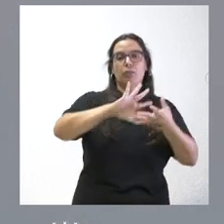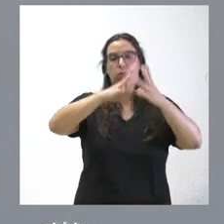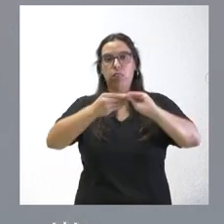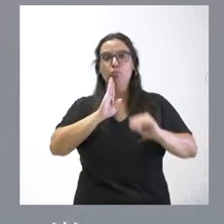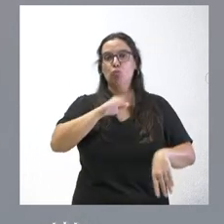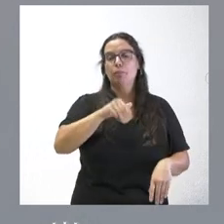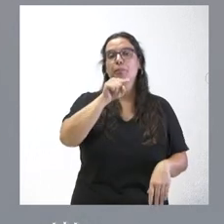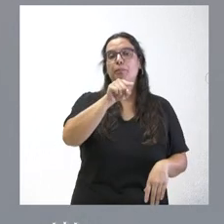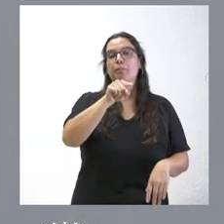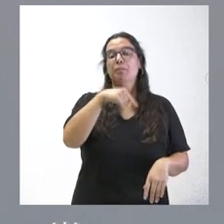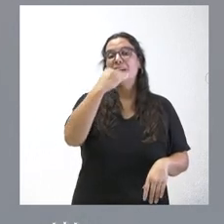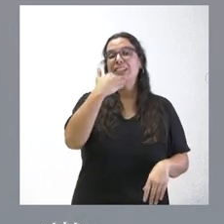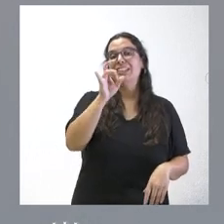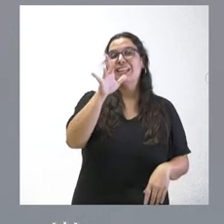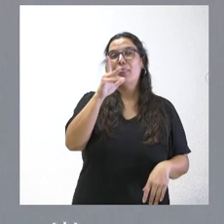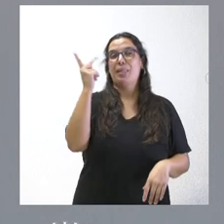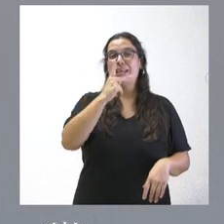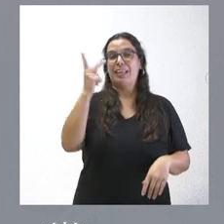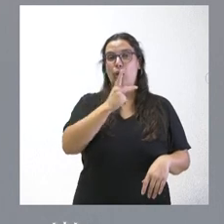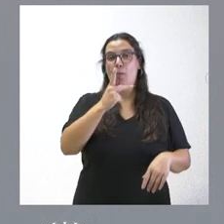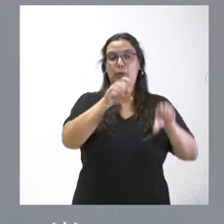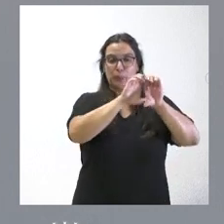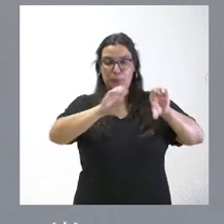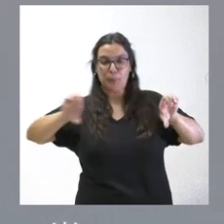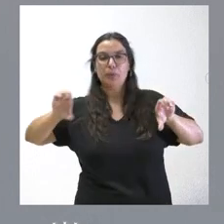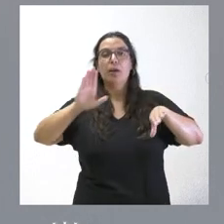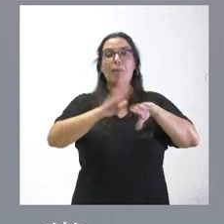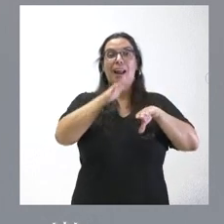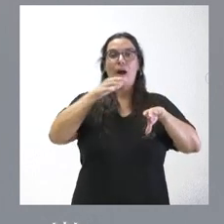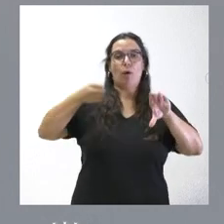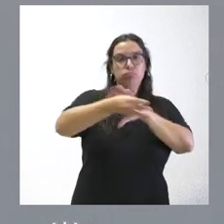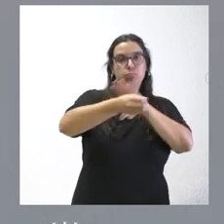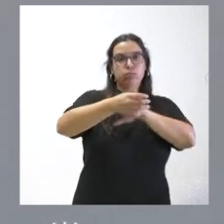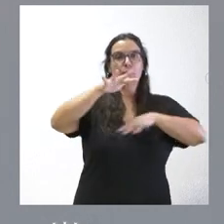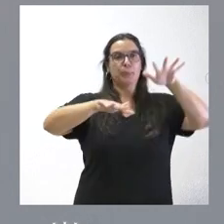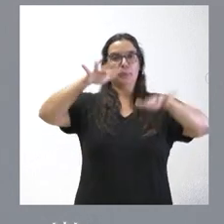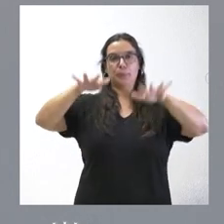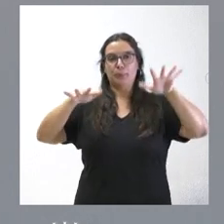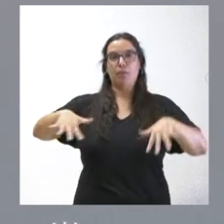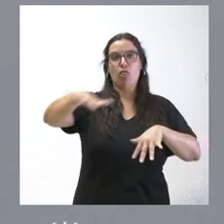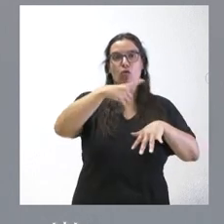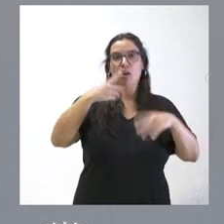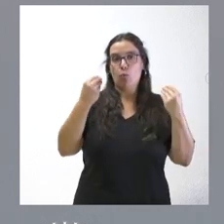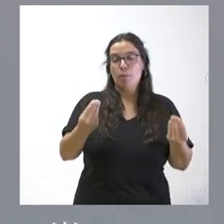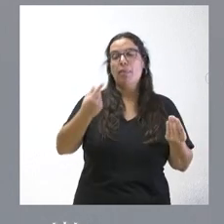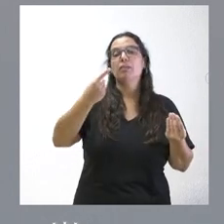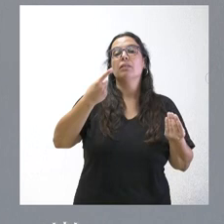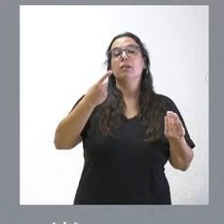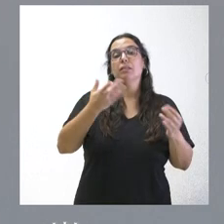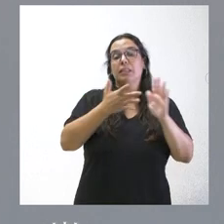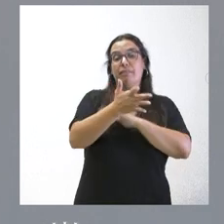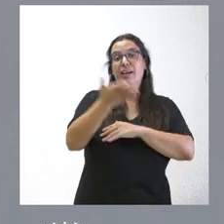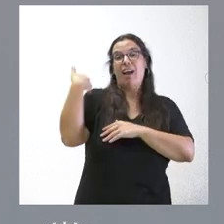de casi 15 kilómetros de caños para restablecer este balance hídrico las zonas húmedas y se recuperarán de esta forma